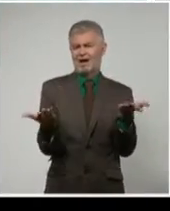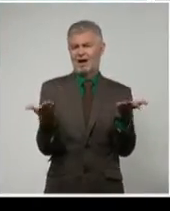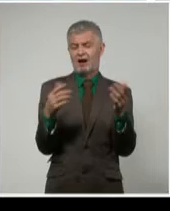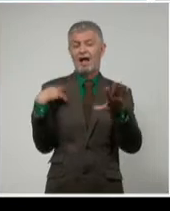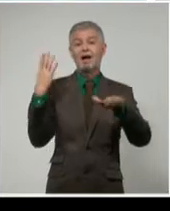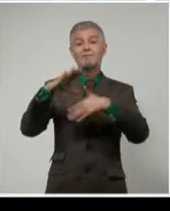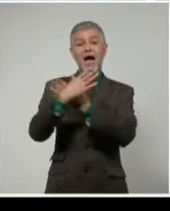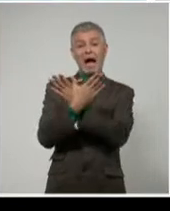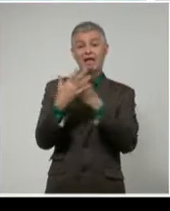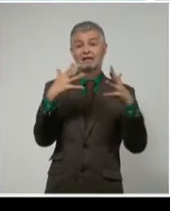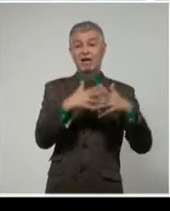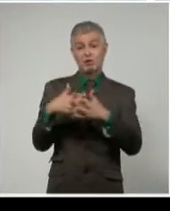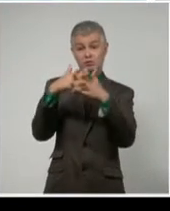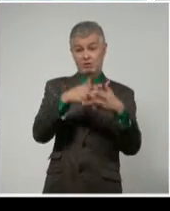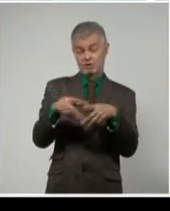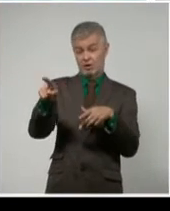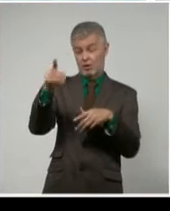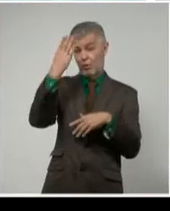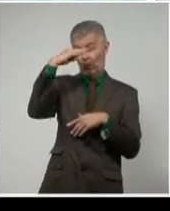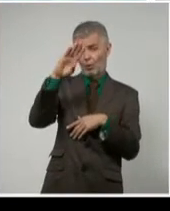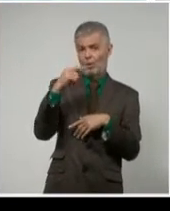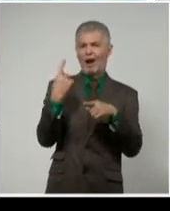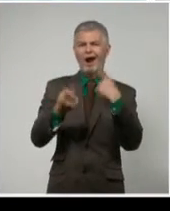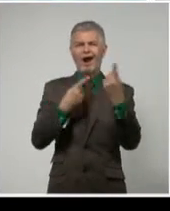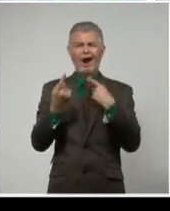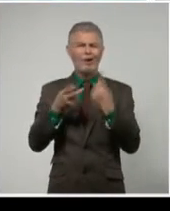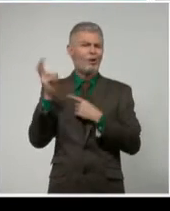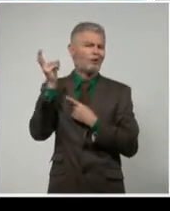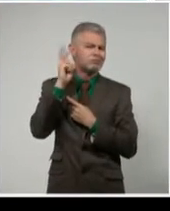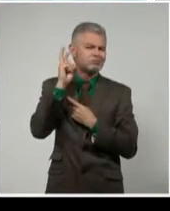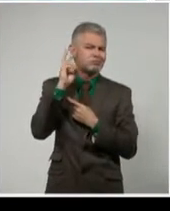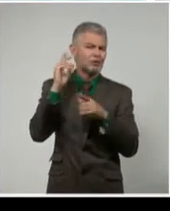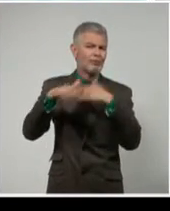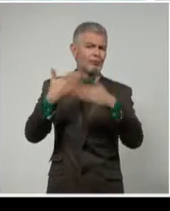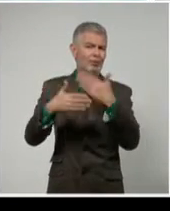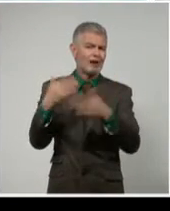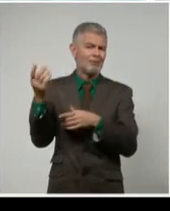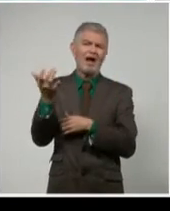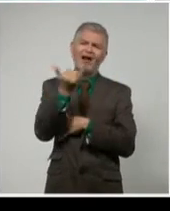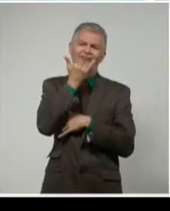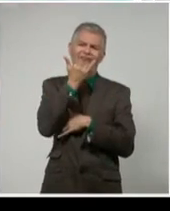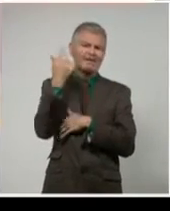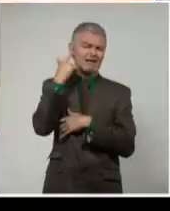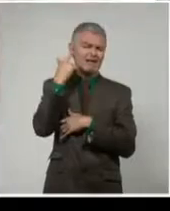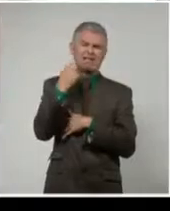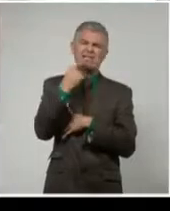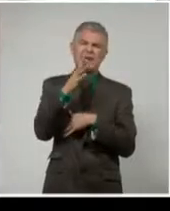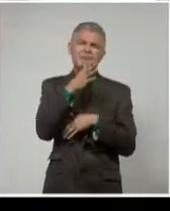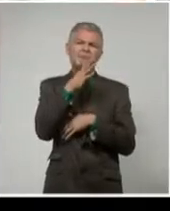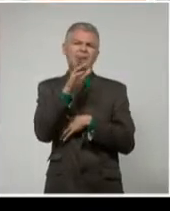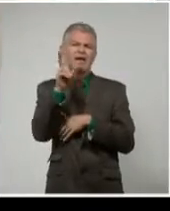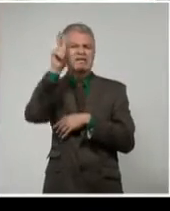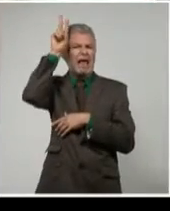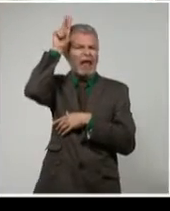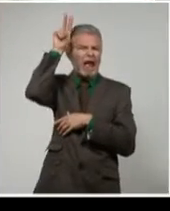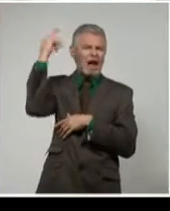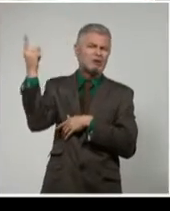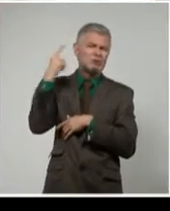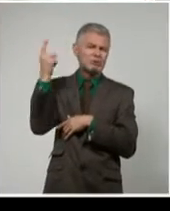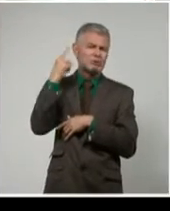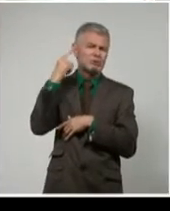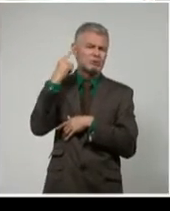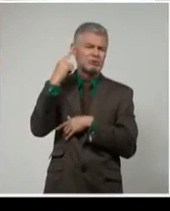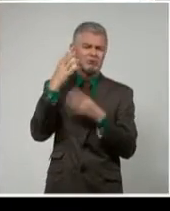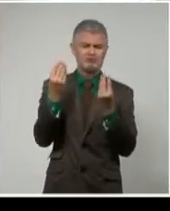molestia de unos misteriosos ataques acústicos. Quienes nos han escuchado dicen que suenan como un estruendoso coro de grillos. No es un solo sonido, son al menos